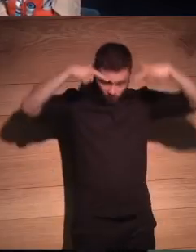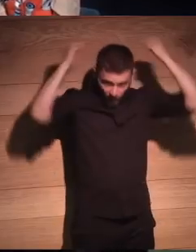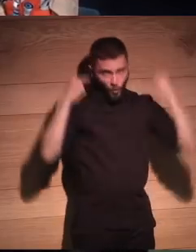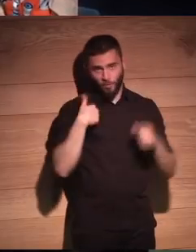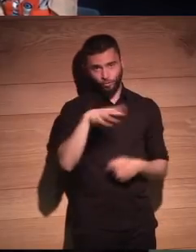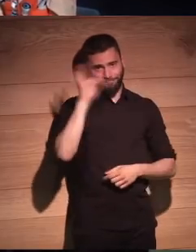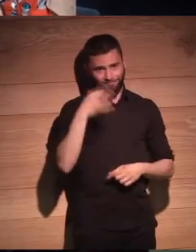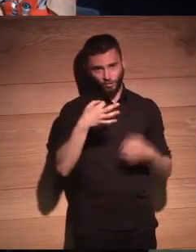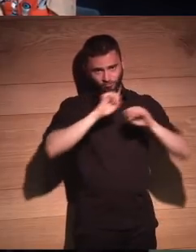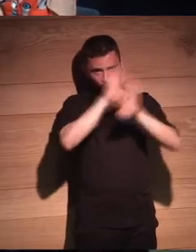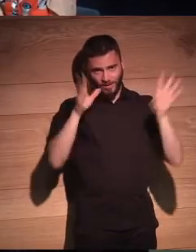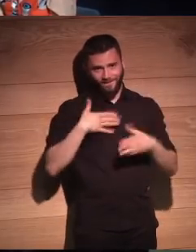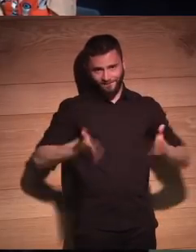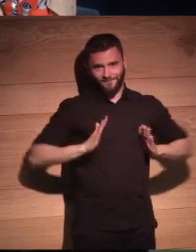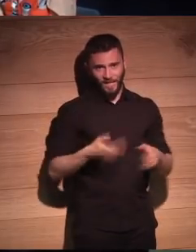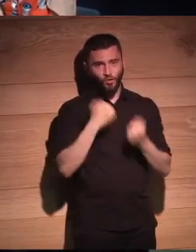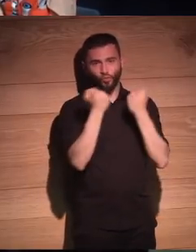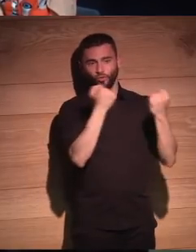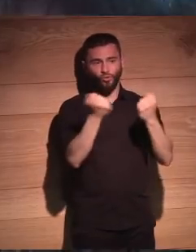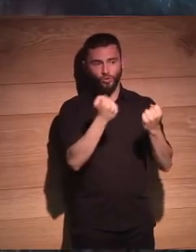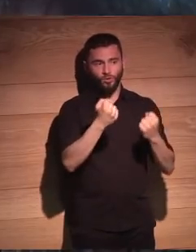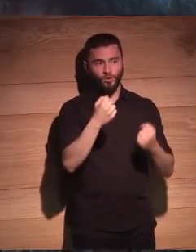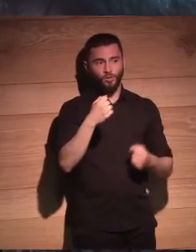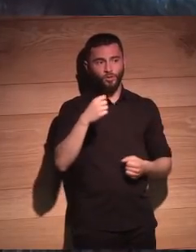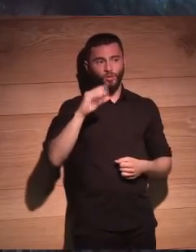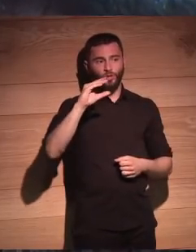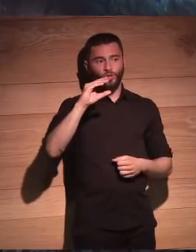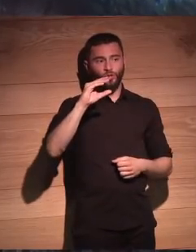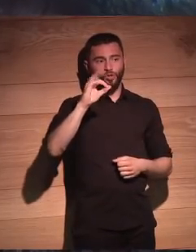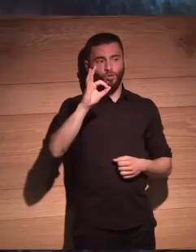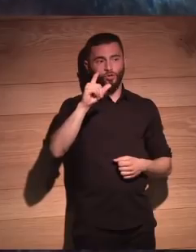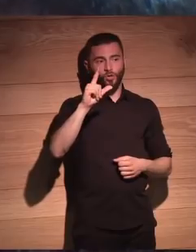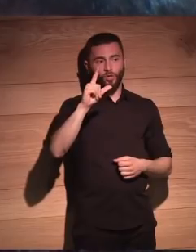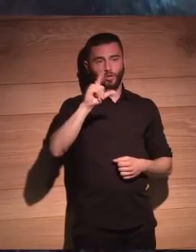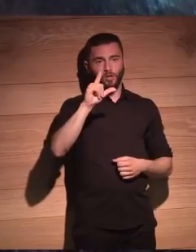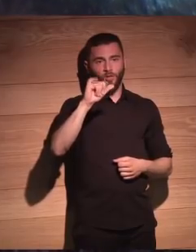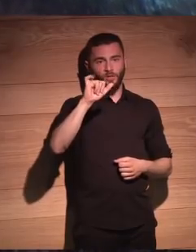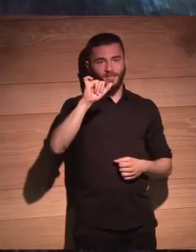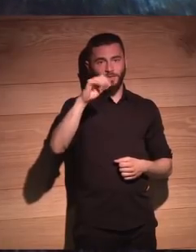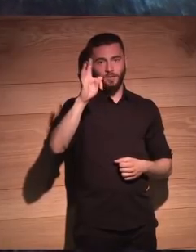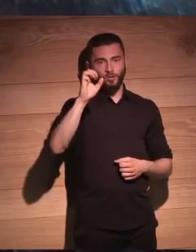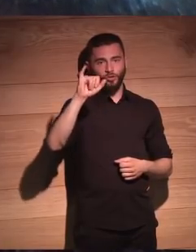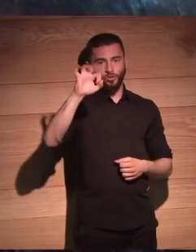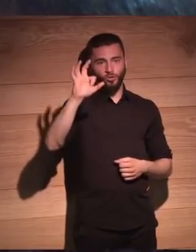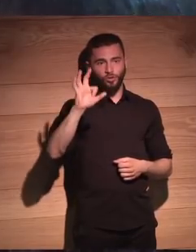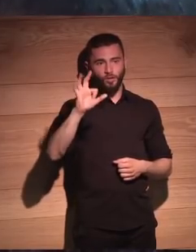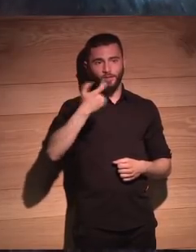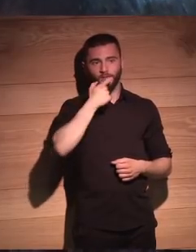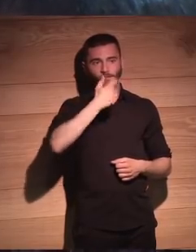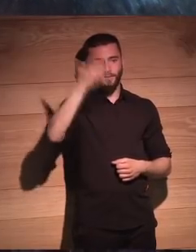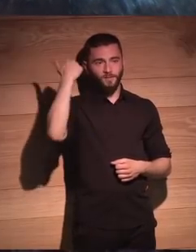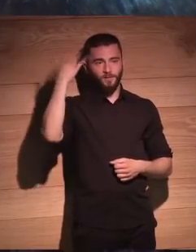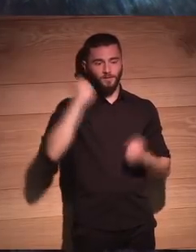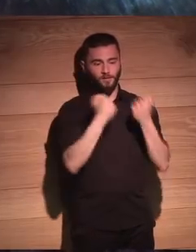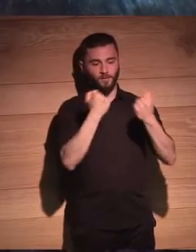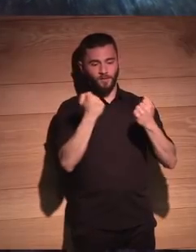además un coche de Corgi Toys, una casa británica de pequeño, que era la reproducción del